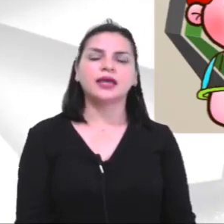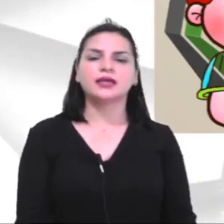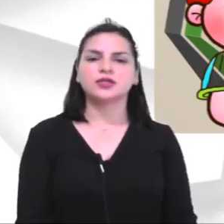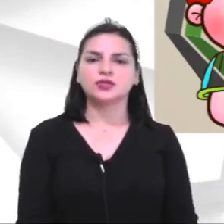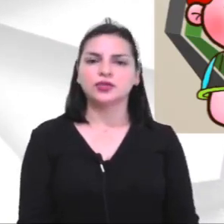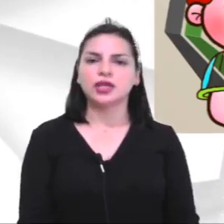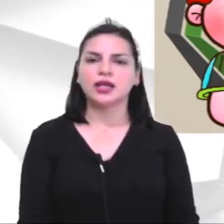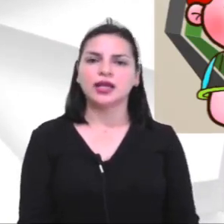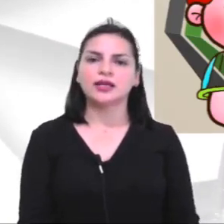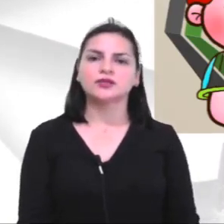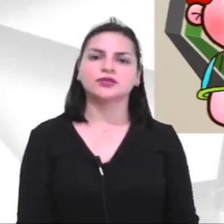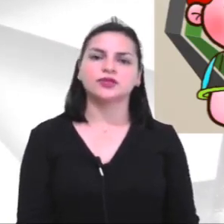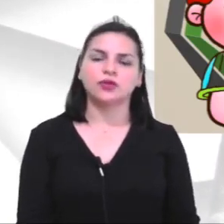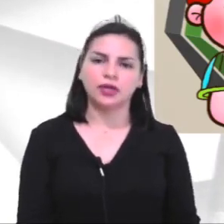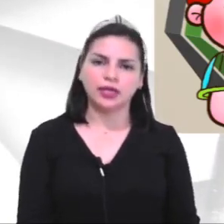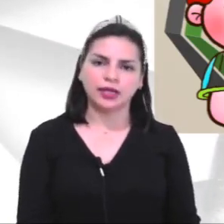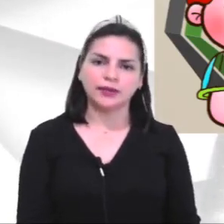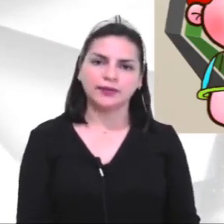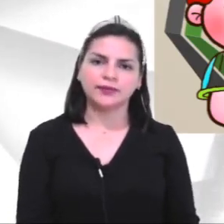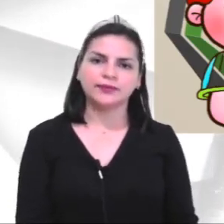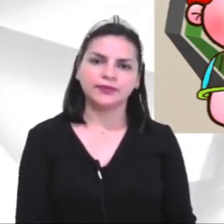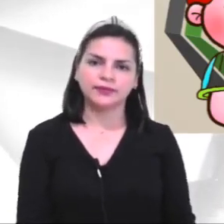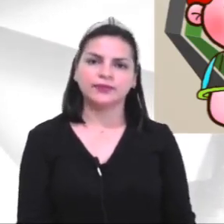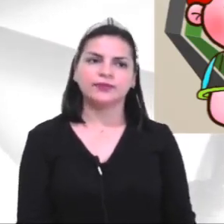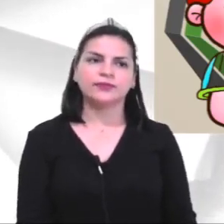¿Qué estudia la sociología?